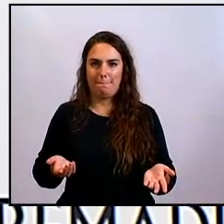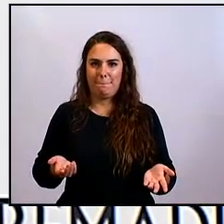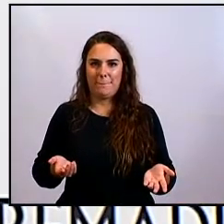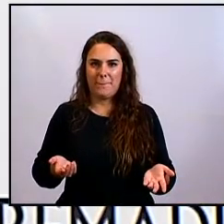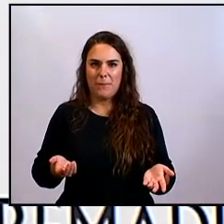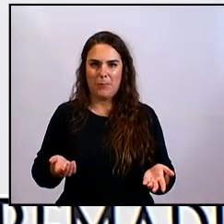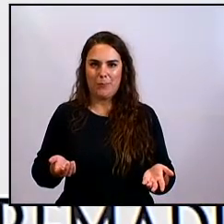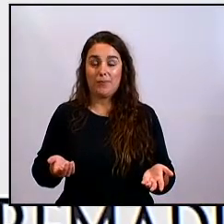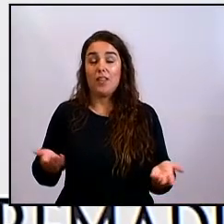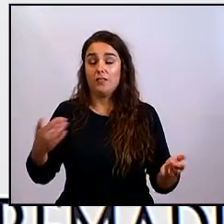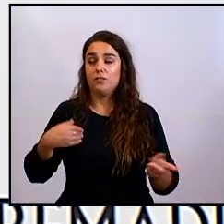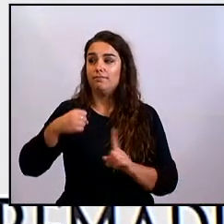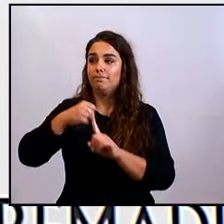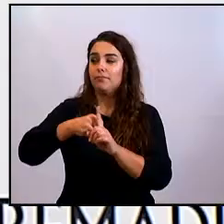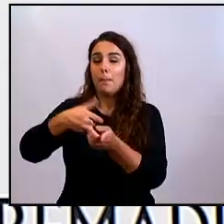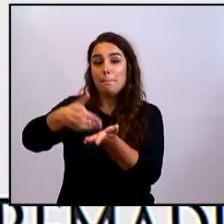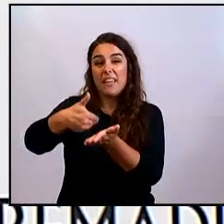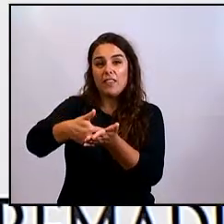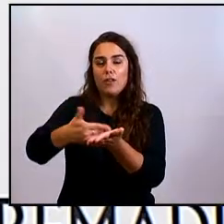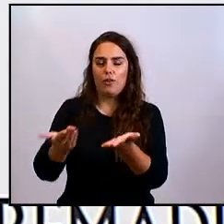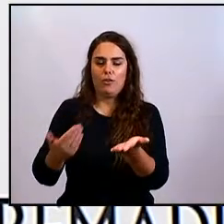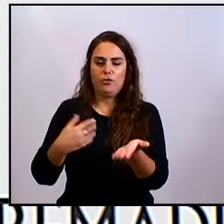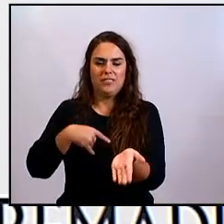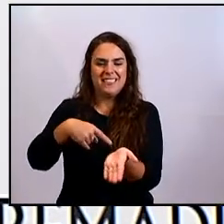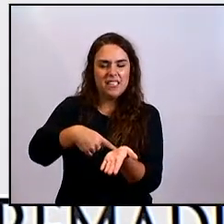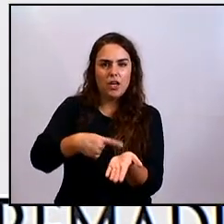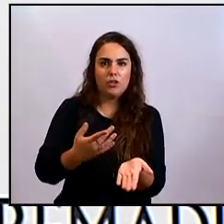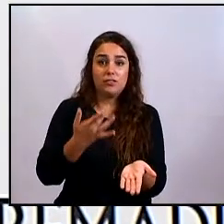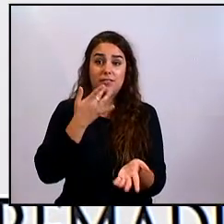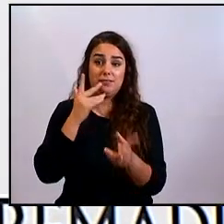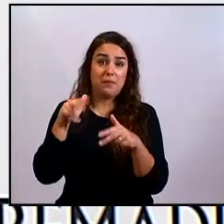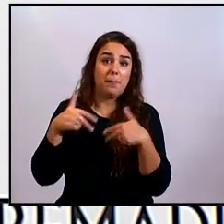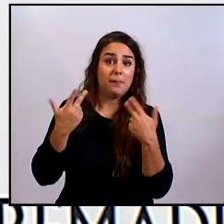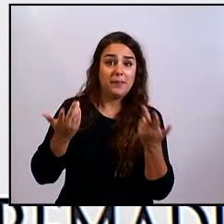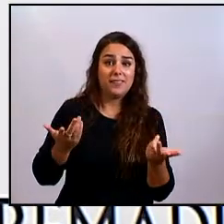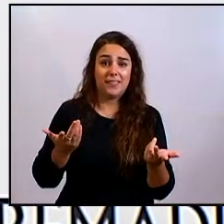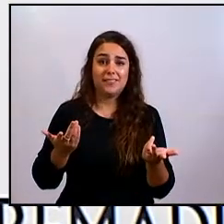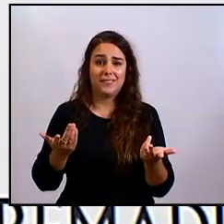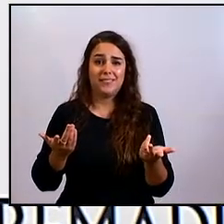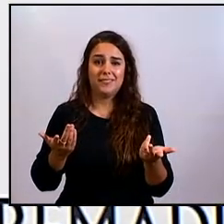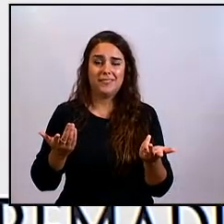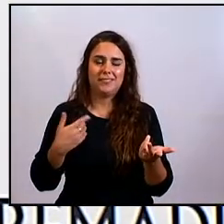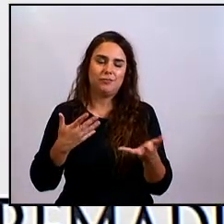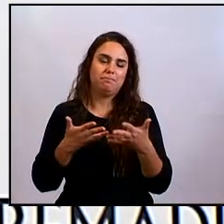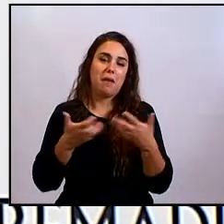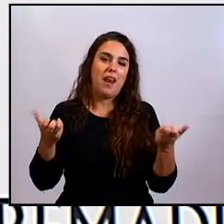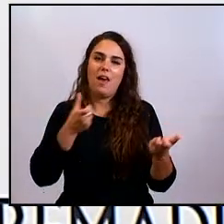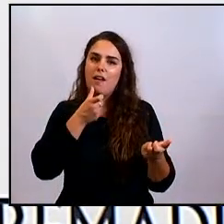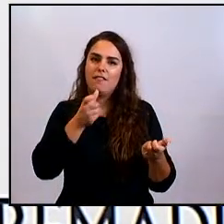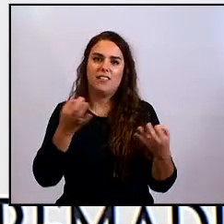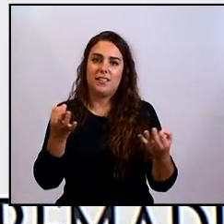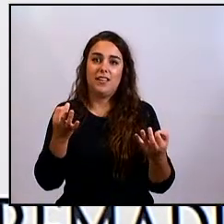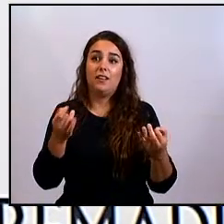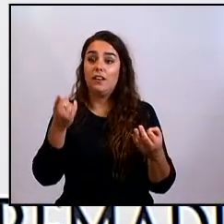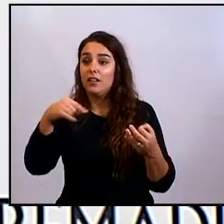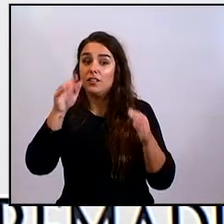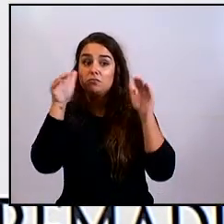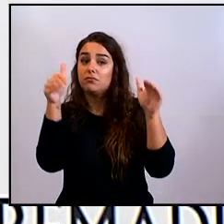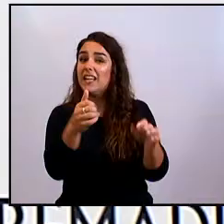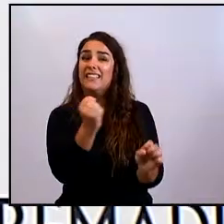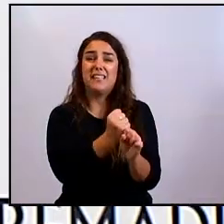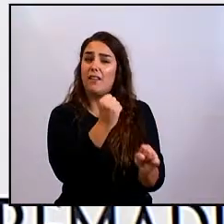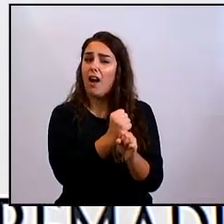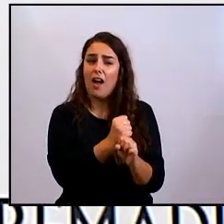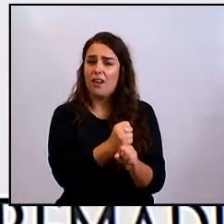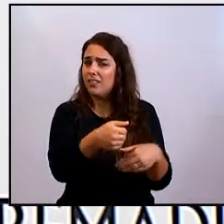que apelo y lo que les exijo, si me permitís la contundencia en mis palabras, es que se dediquen a trabajar y a hacer